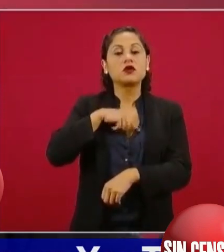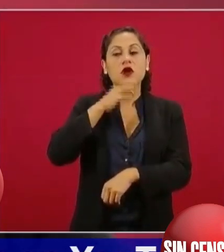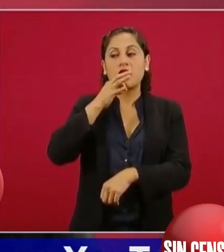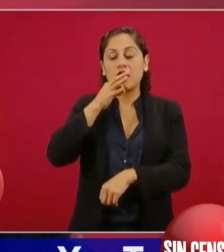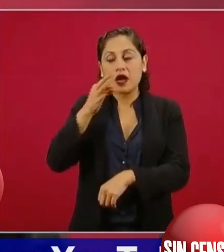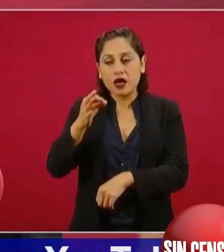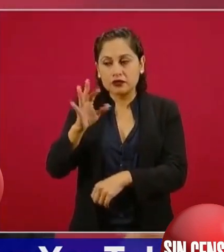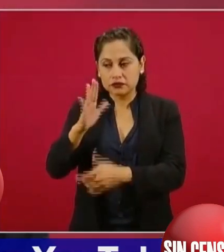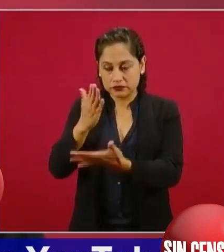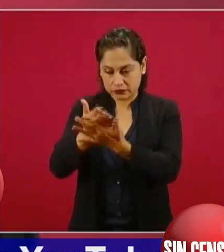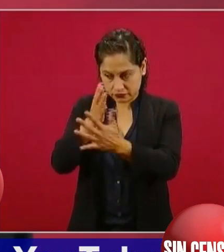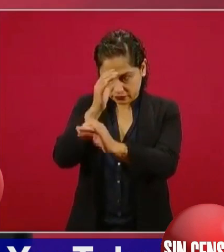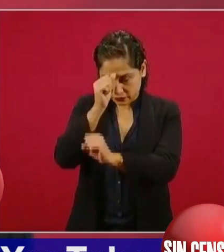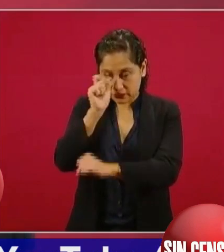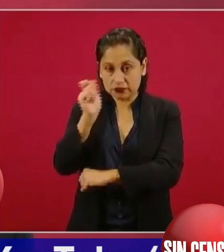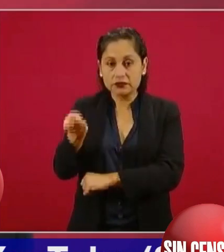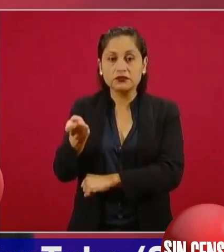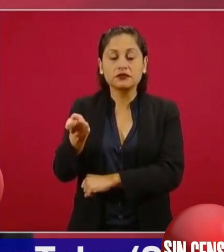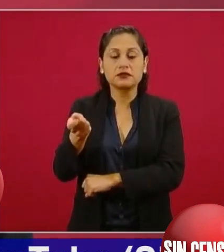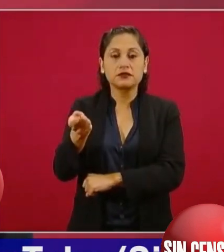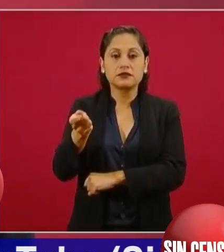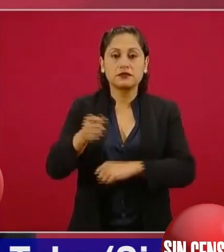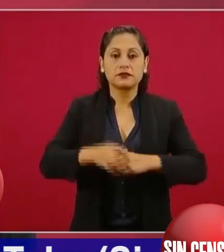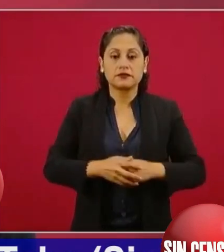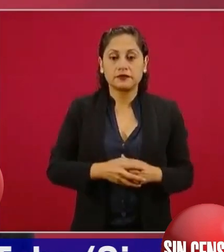se les hiciera un